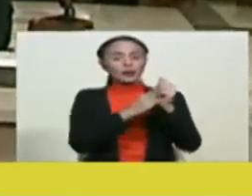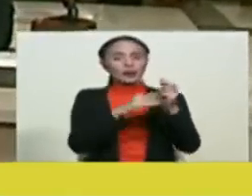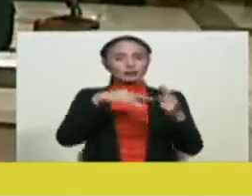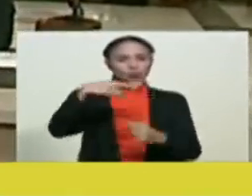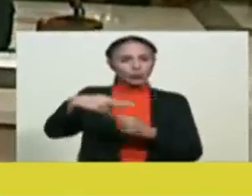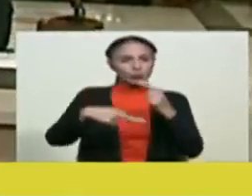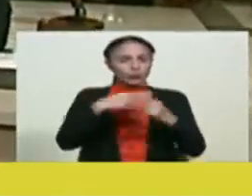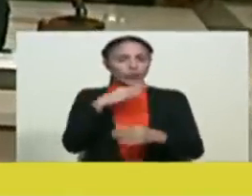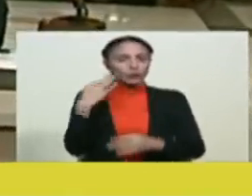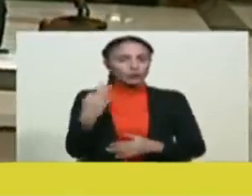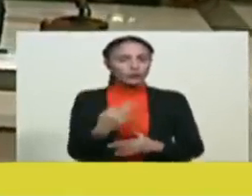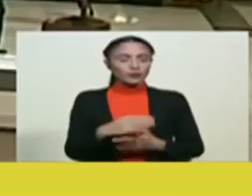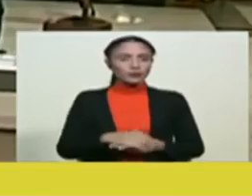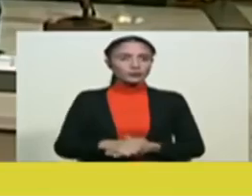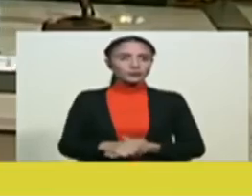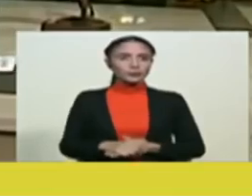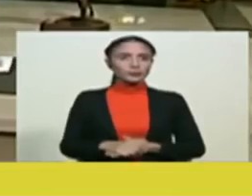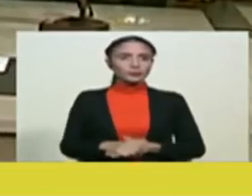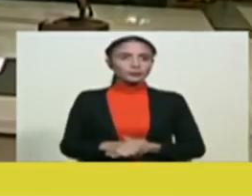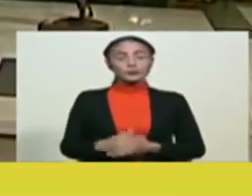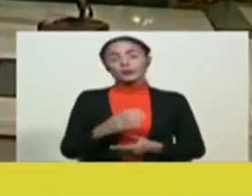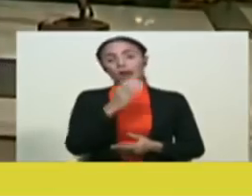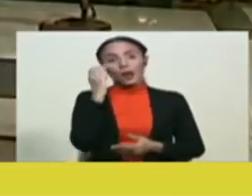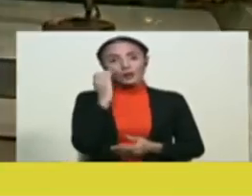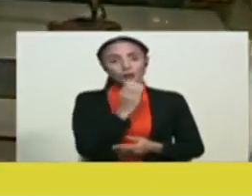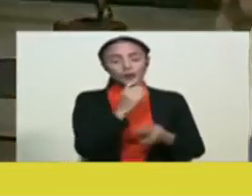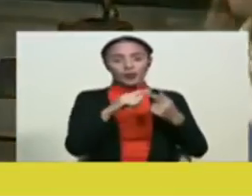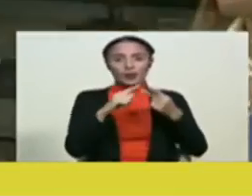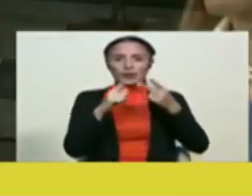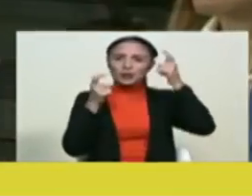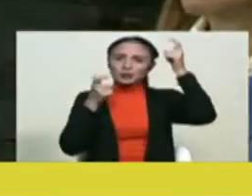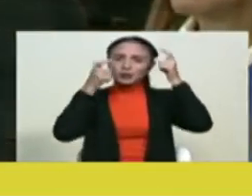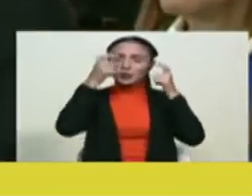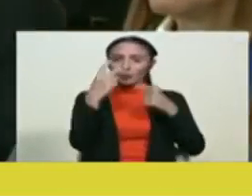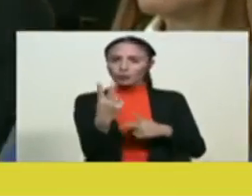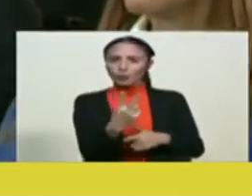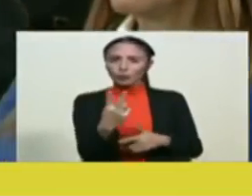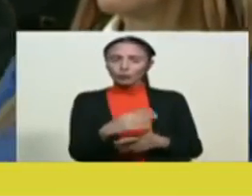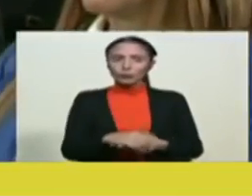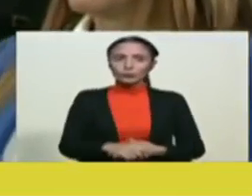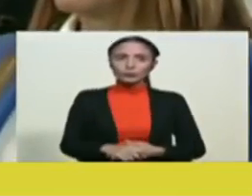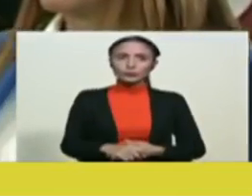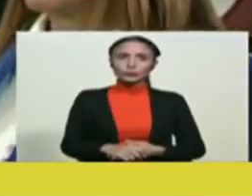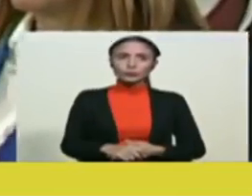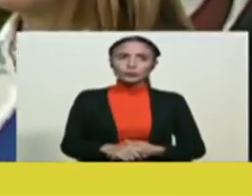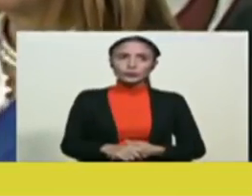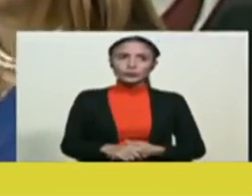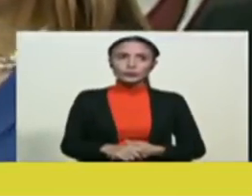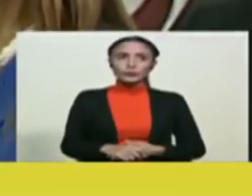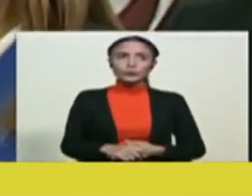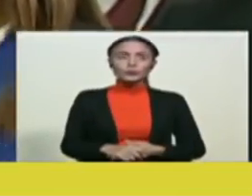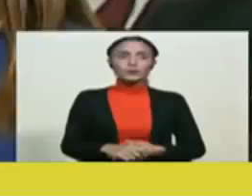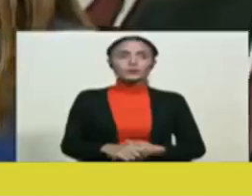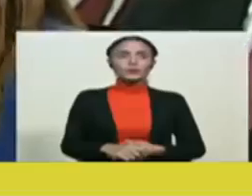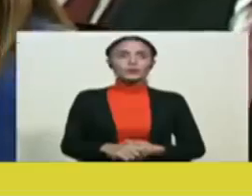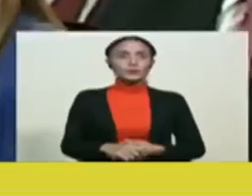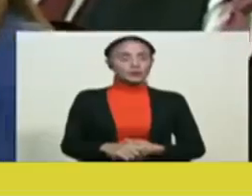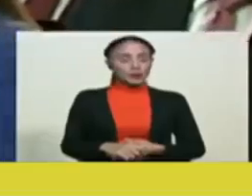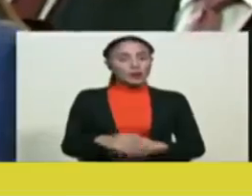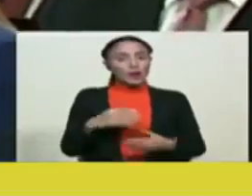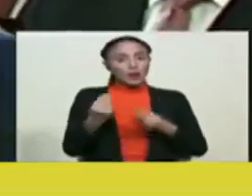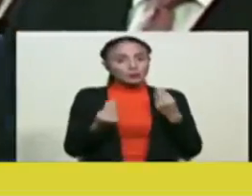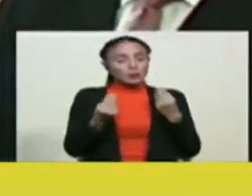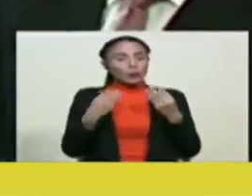verdaderos fueron fidel y chávez quienes hicieron que el